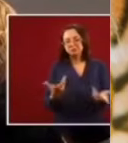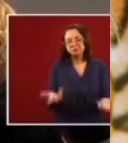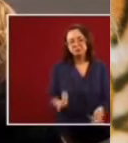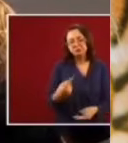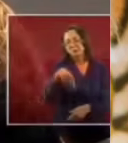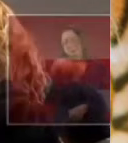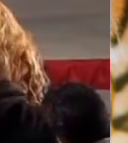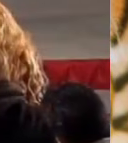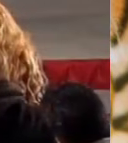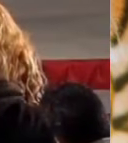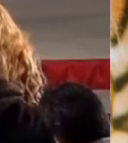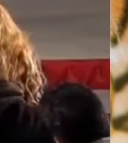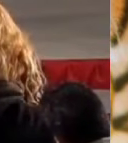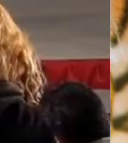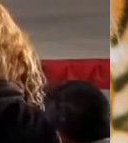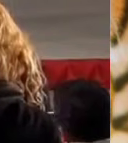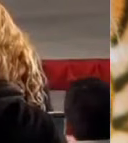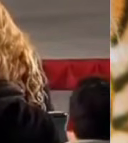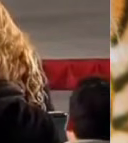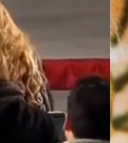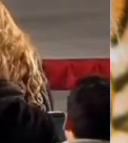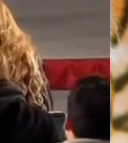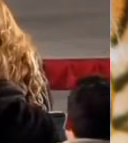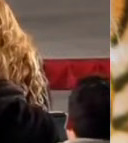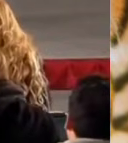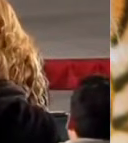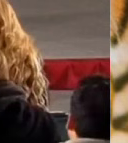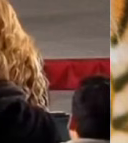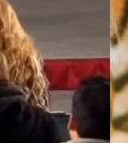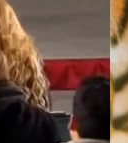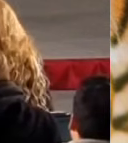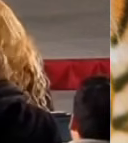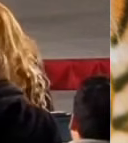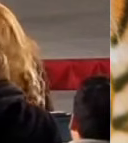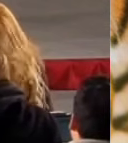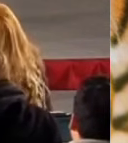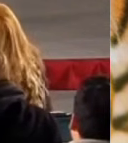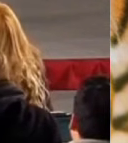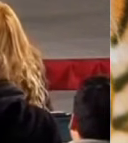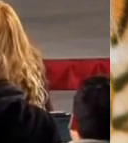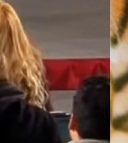grandes extensiones concesionadas para la especulación,